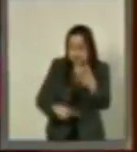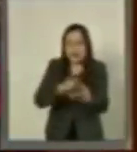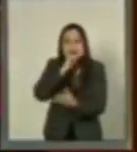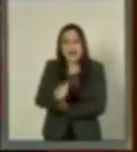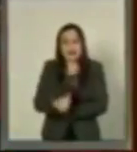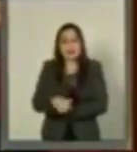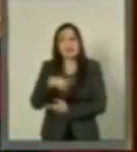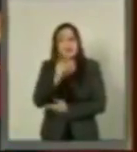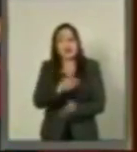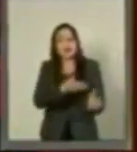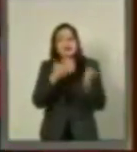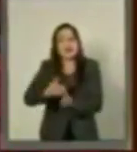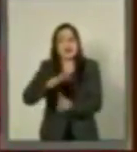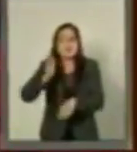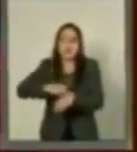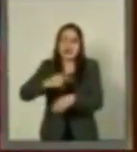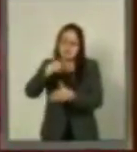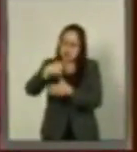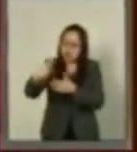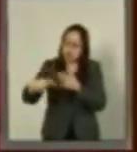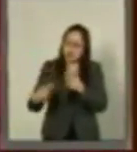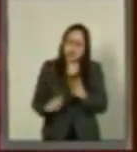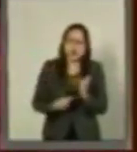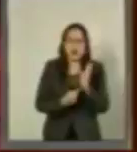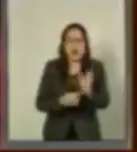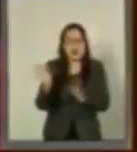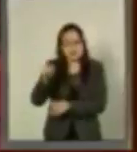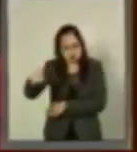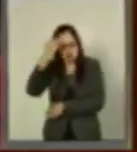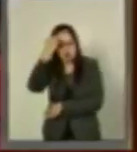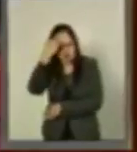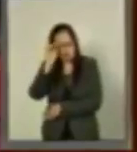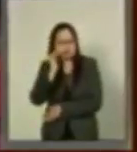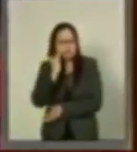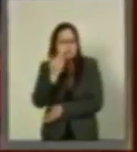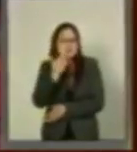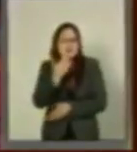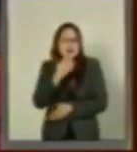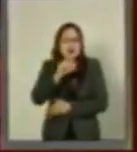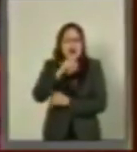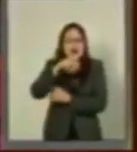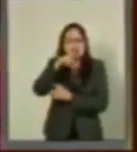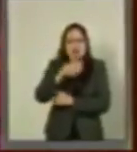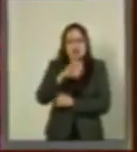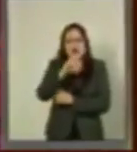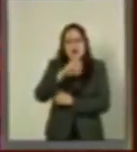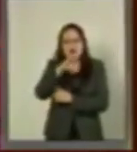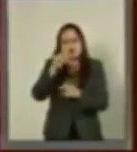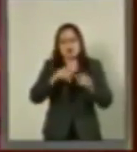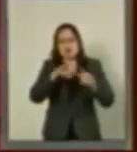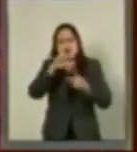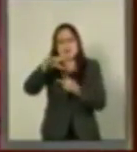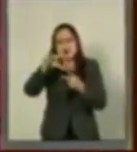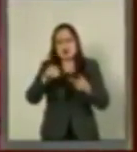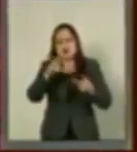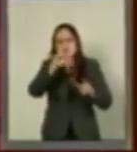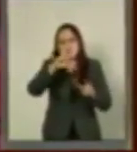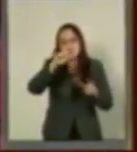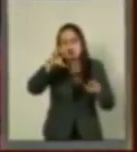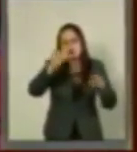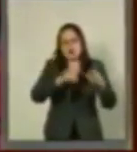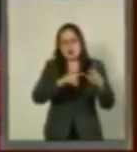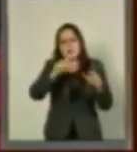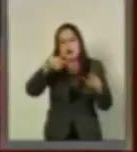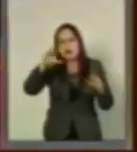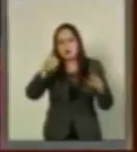Pero le voy a dar otros nombres que quizás sí conozca. Alejandro Orozco Rubio, Emilio Orozco de la Garza, Pablo Orozco